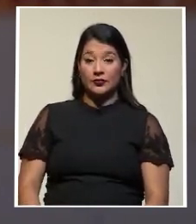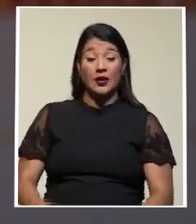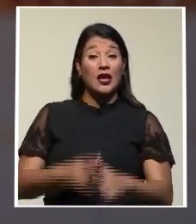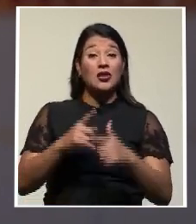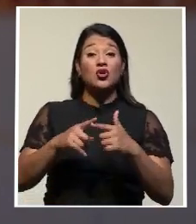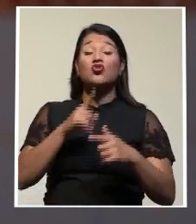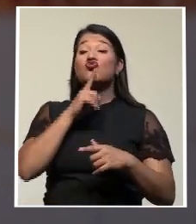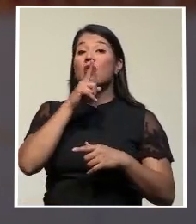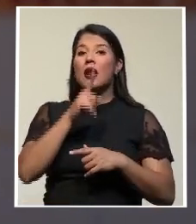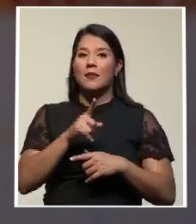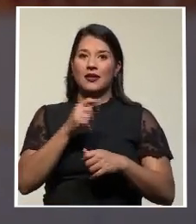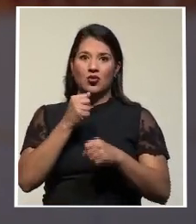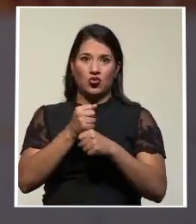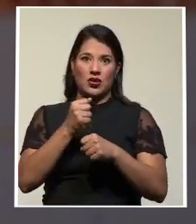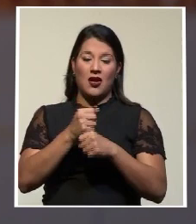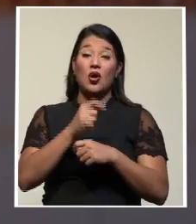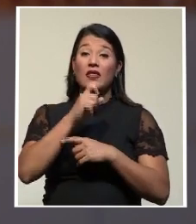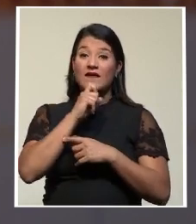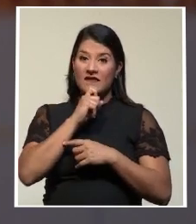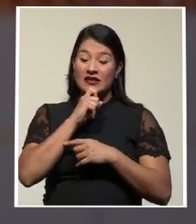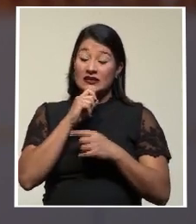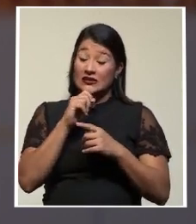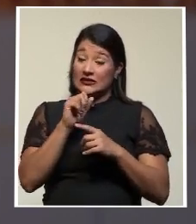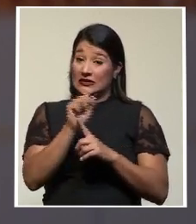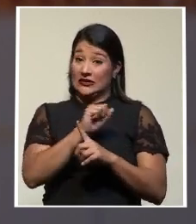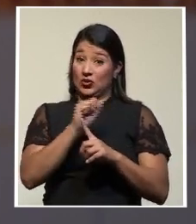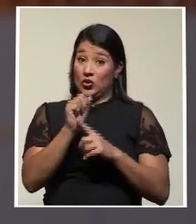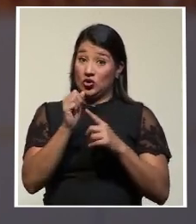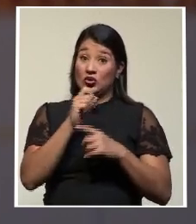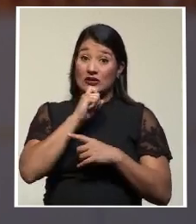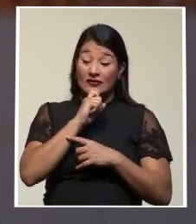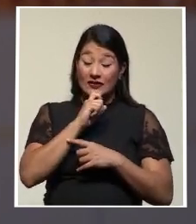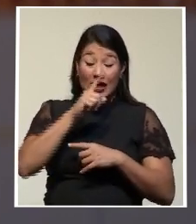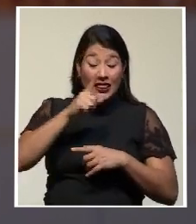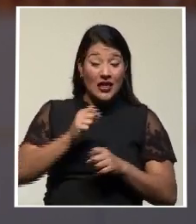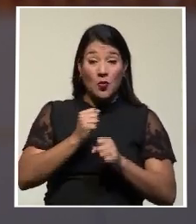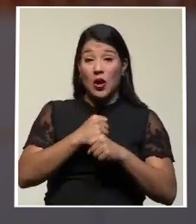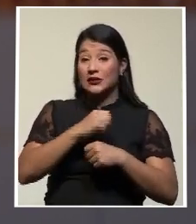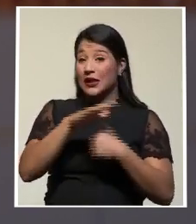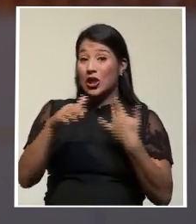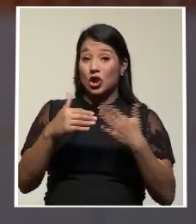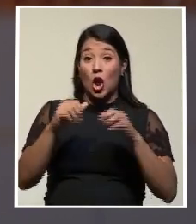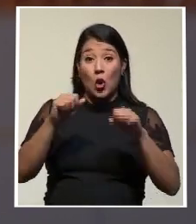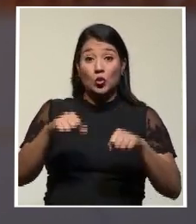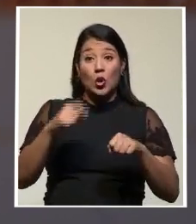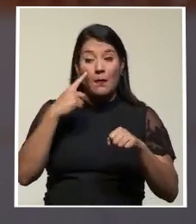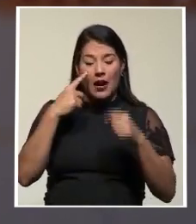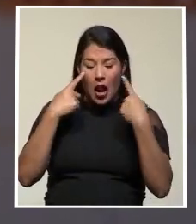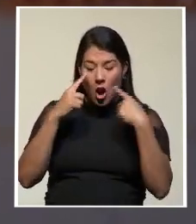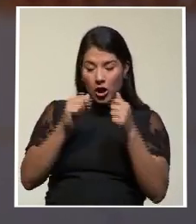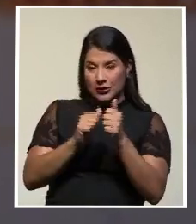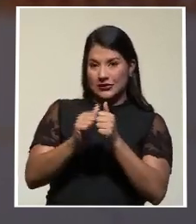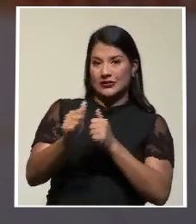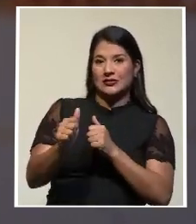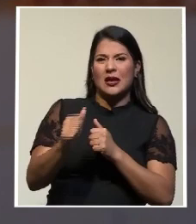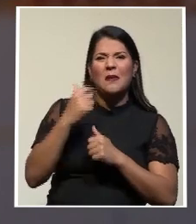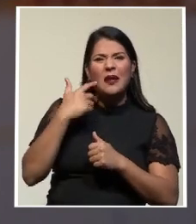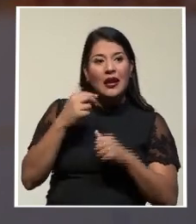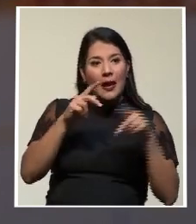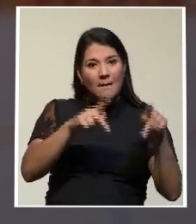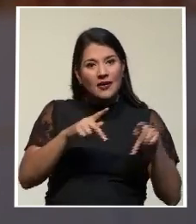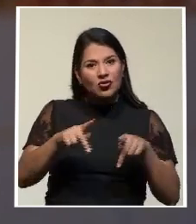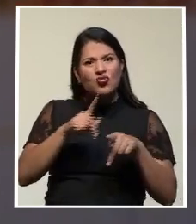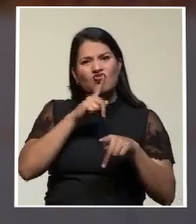Entonces realmente será un trabajo difícil en condiciones difíciles. Debemos hacer todo lo posible para superar esta dificultad, para que la gente realmente